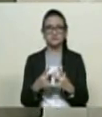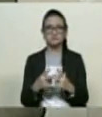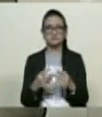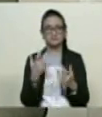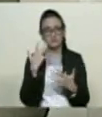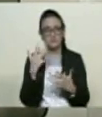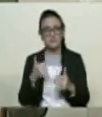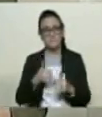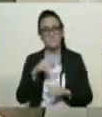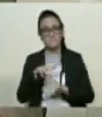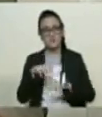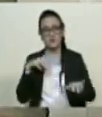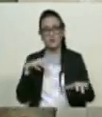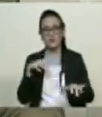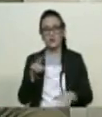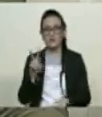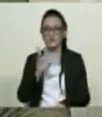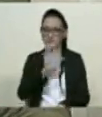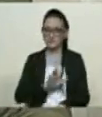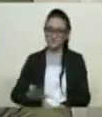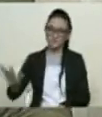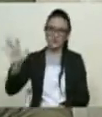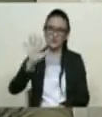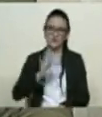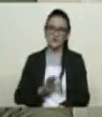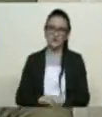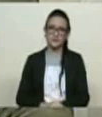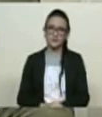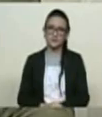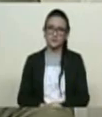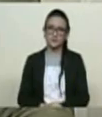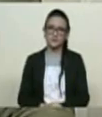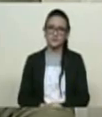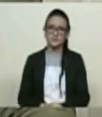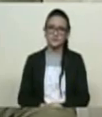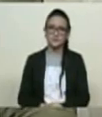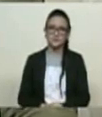gran mayoría de las venezolanas y los venezolanos